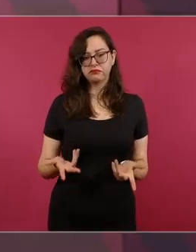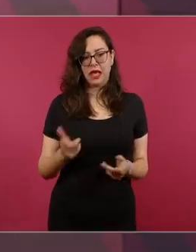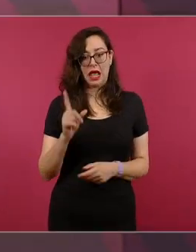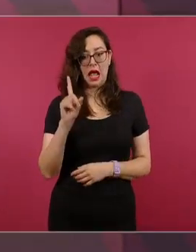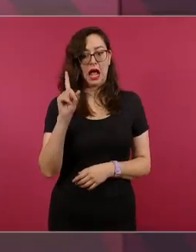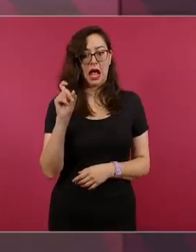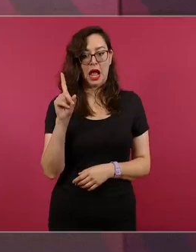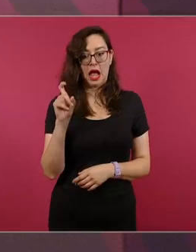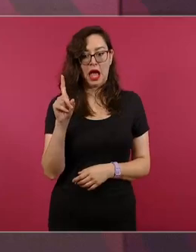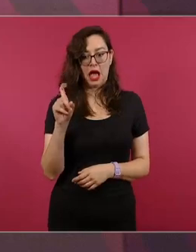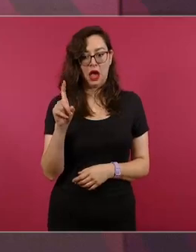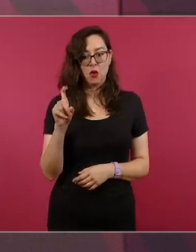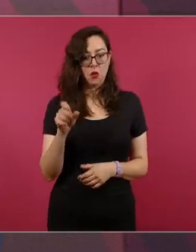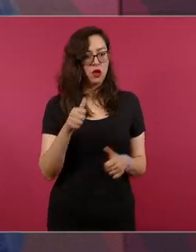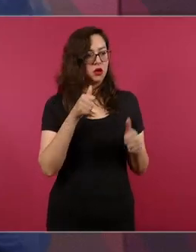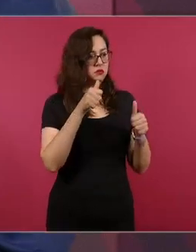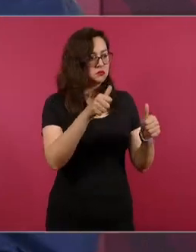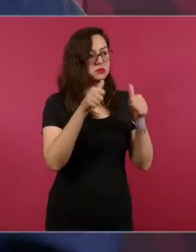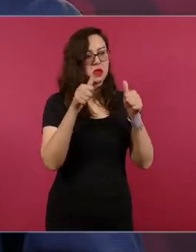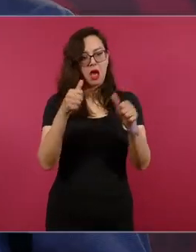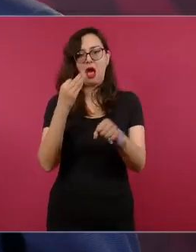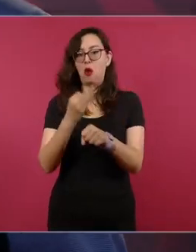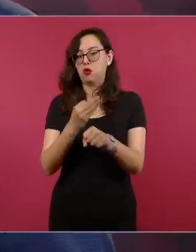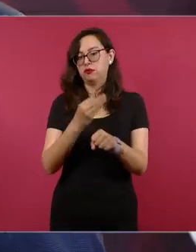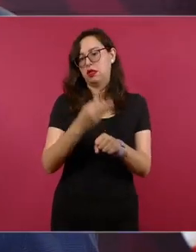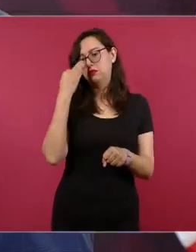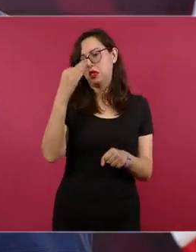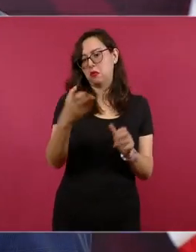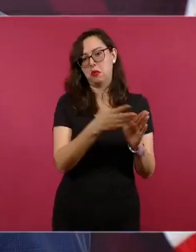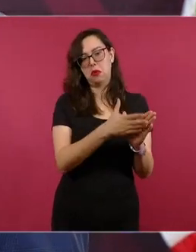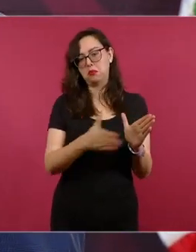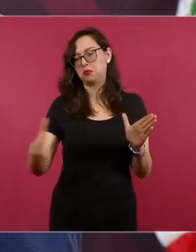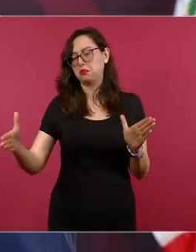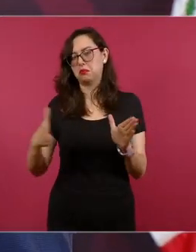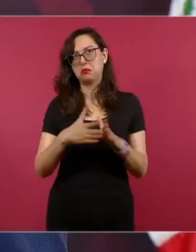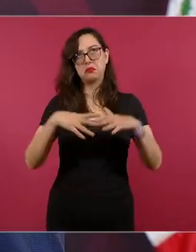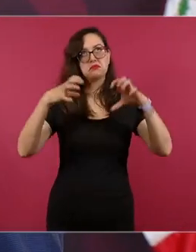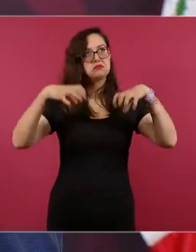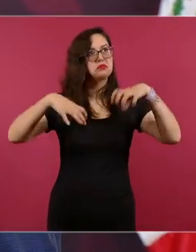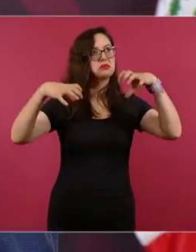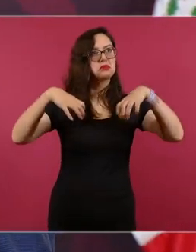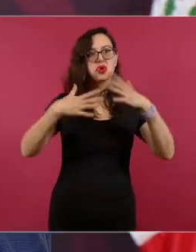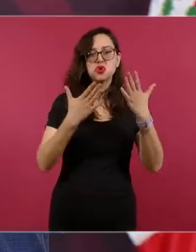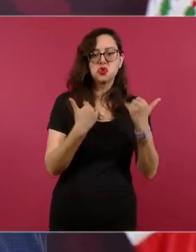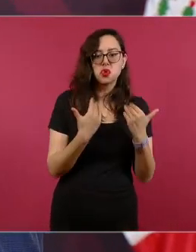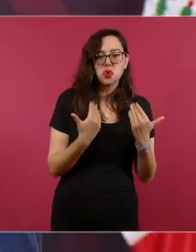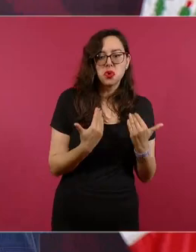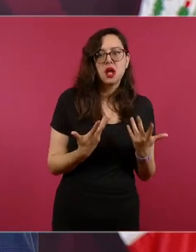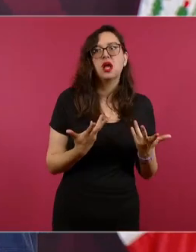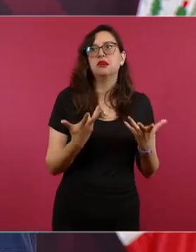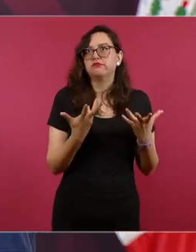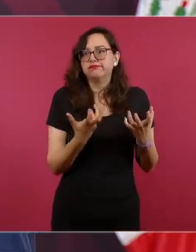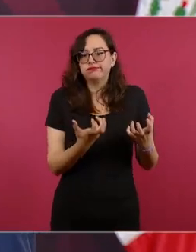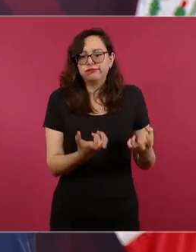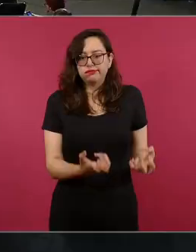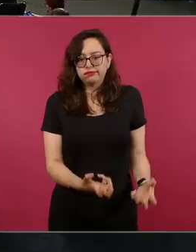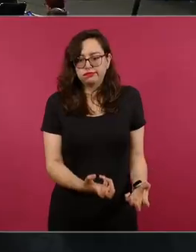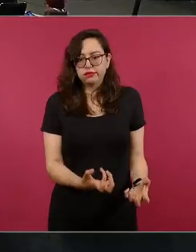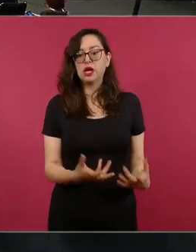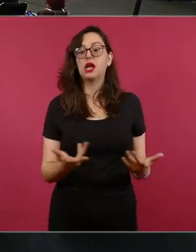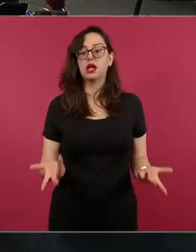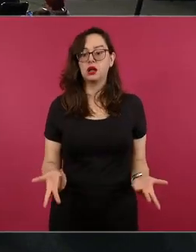de la sequía, de la escasez de agua. Ahora se está trabajando aquí en